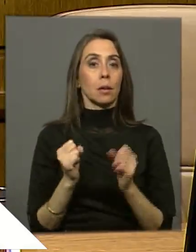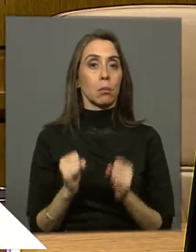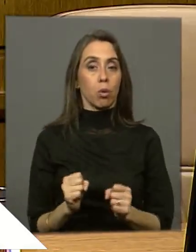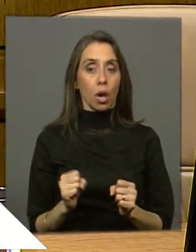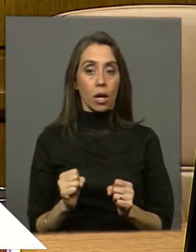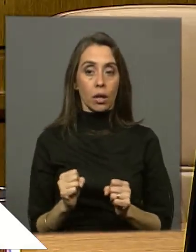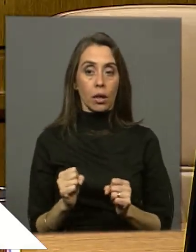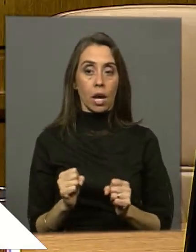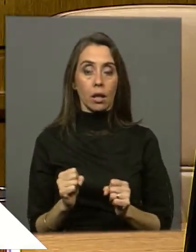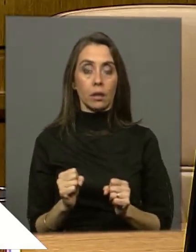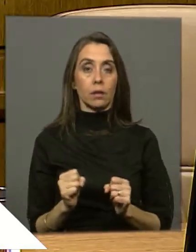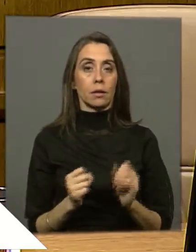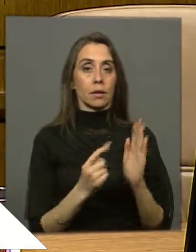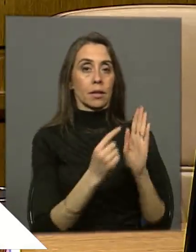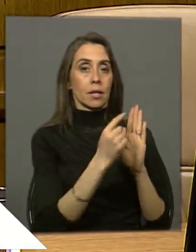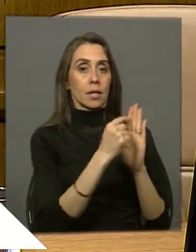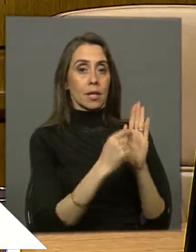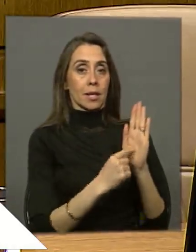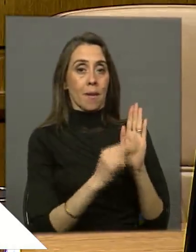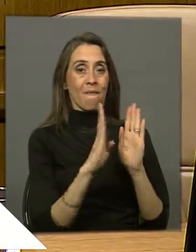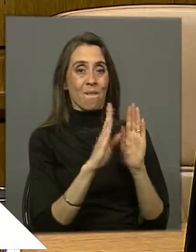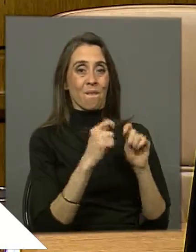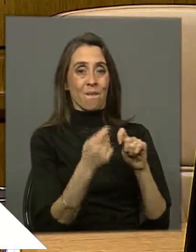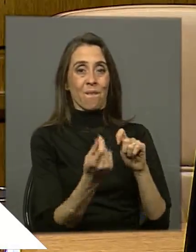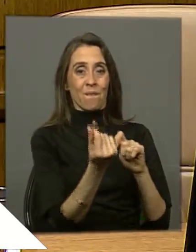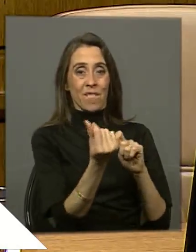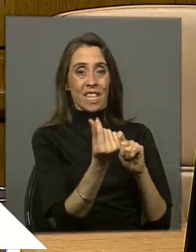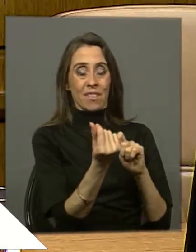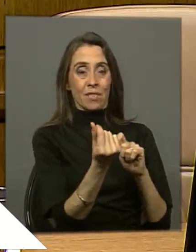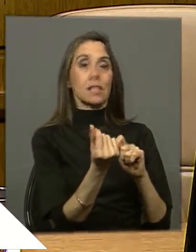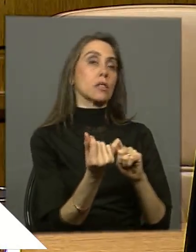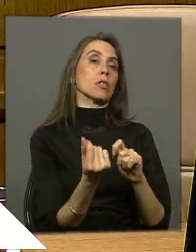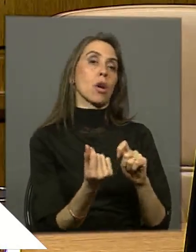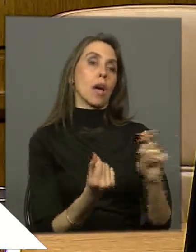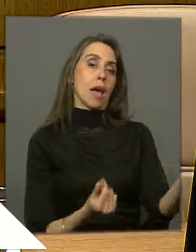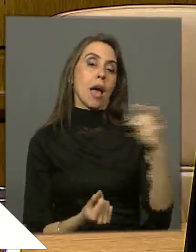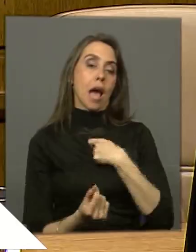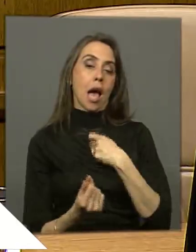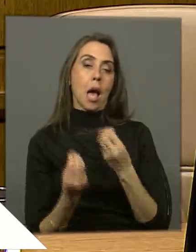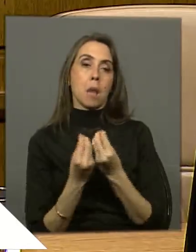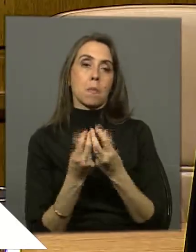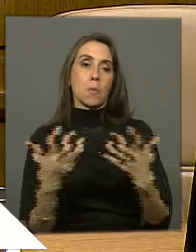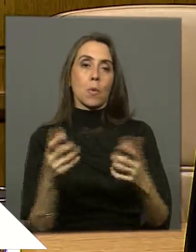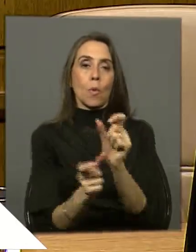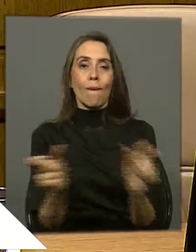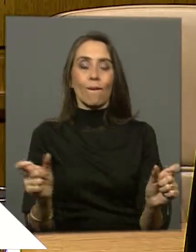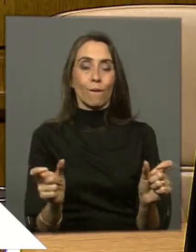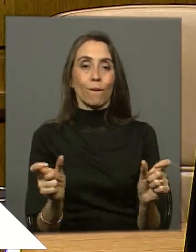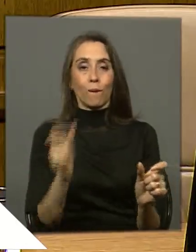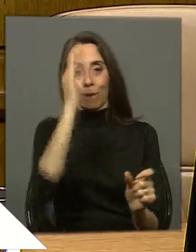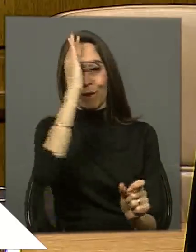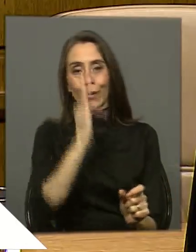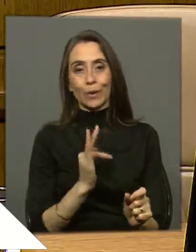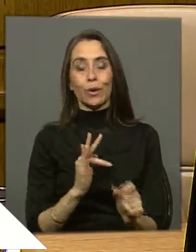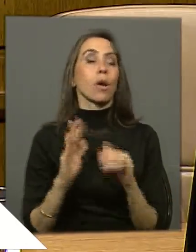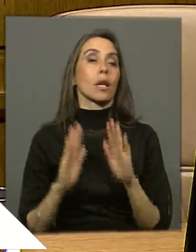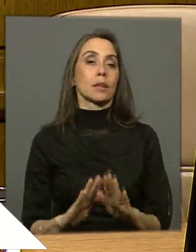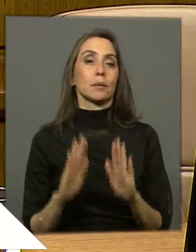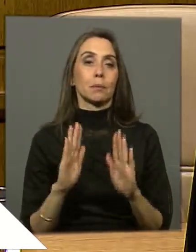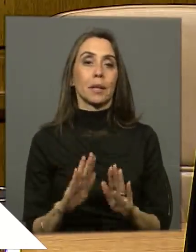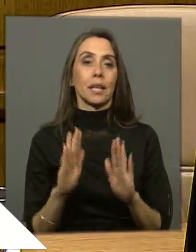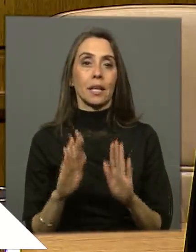estos beneficios ya acogerse una enorme cantidad de funcionarios que sin duda están esperando